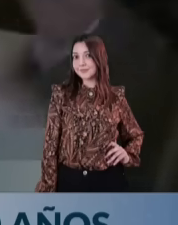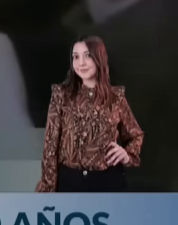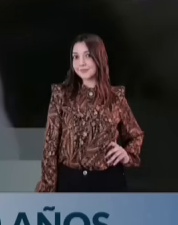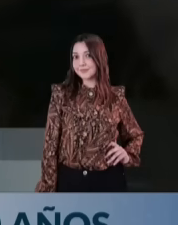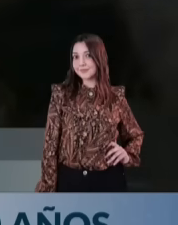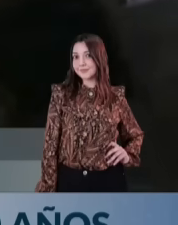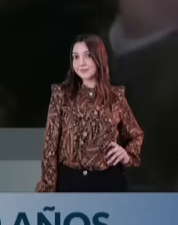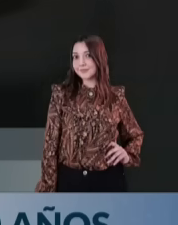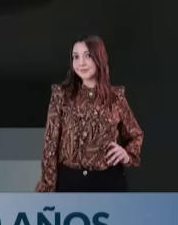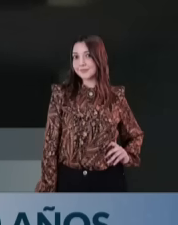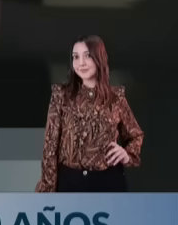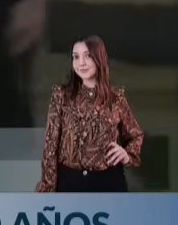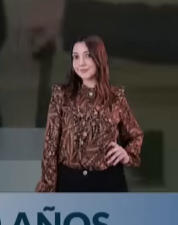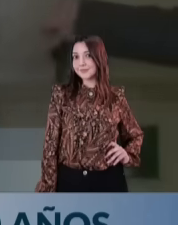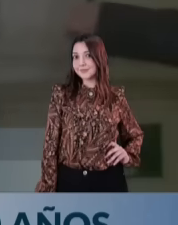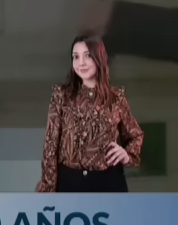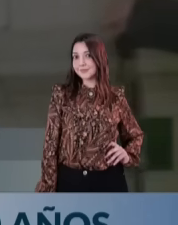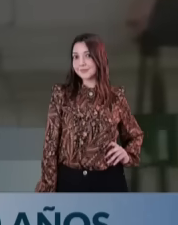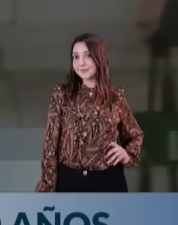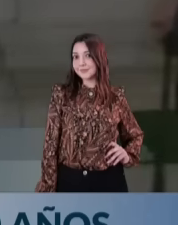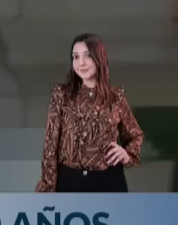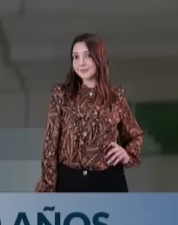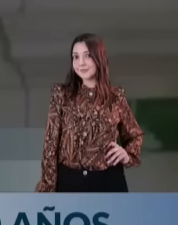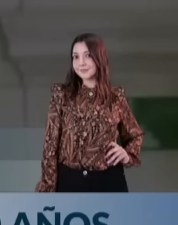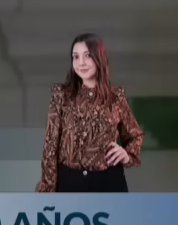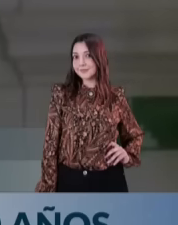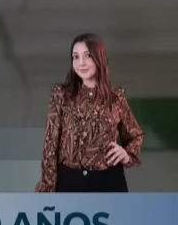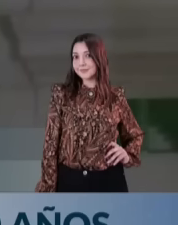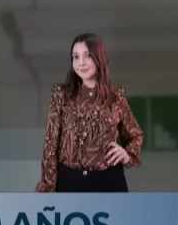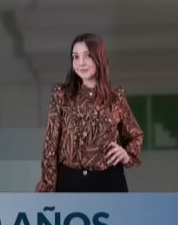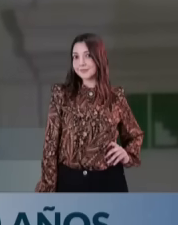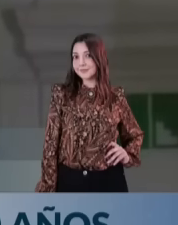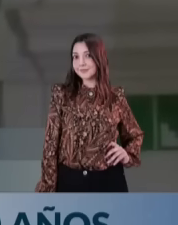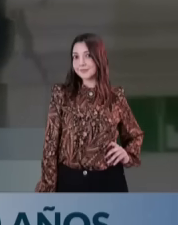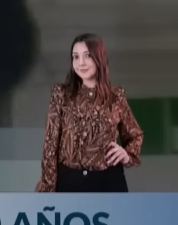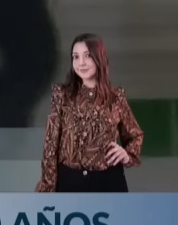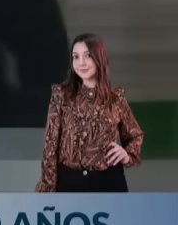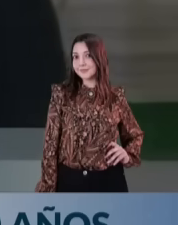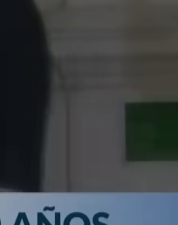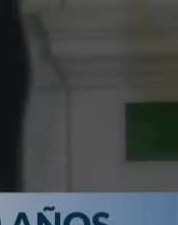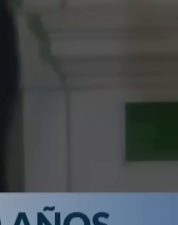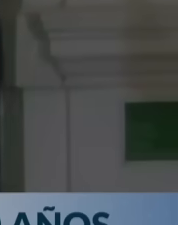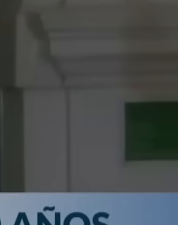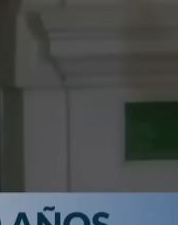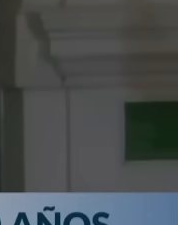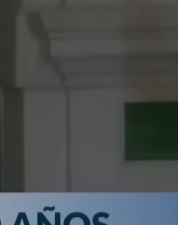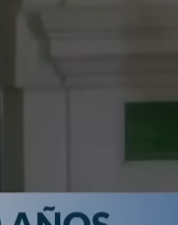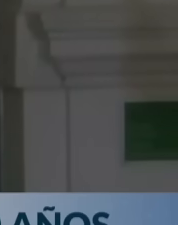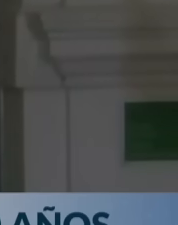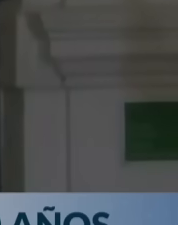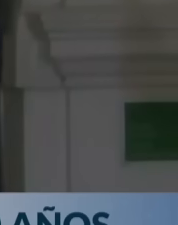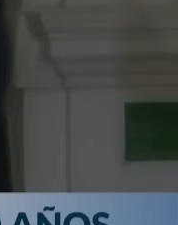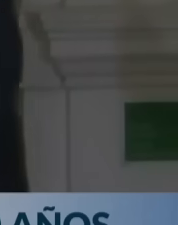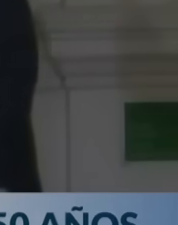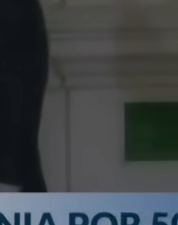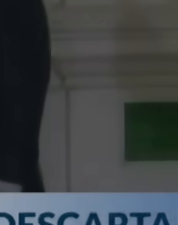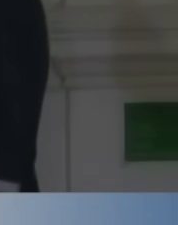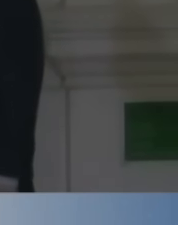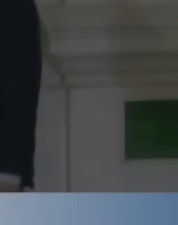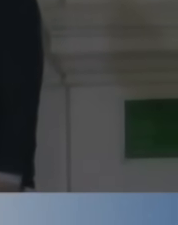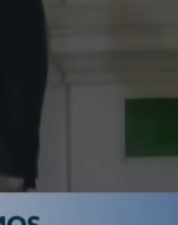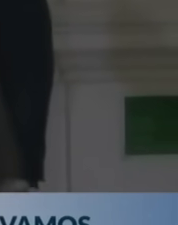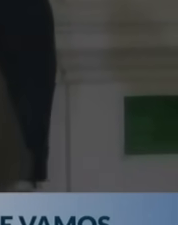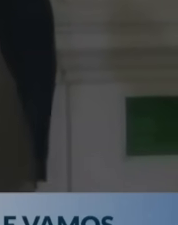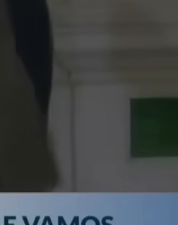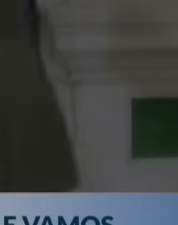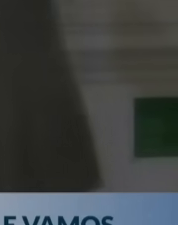cuestionó que la derecha no llegue a esta ceremonia del 11 de septiembre. Yo ahora veo una que señala básicamente lo mismo. Entonces la pregunta es, ¿por